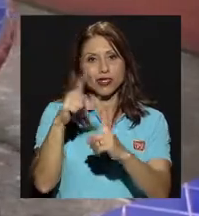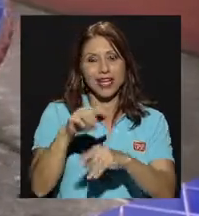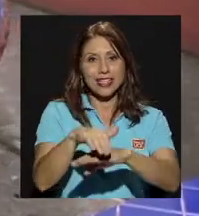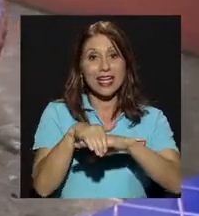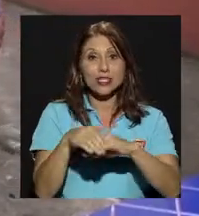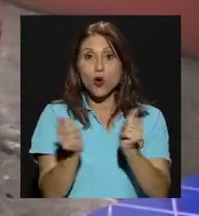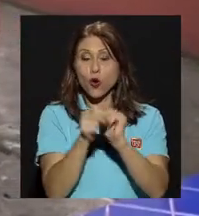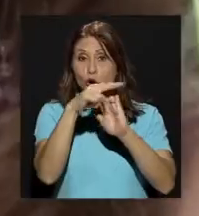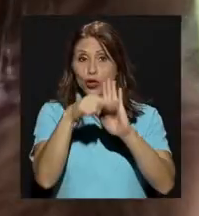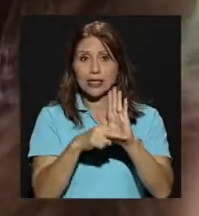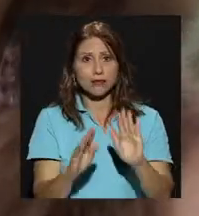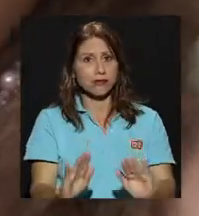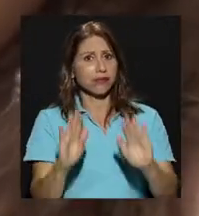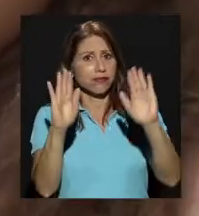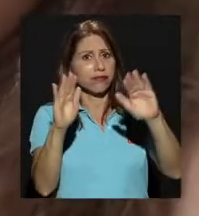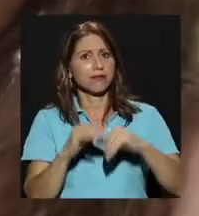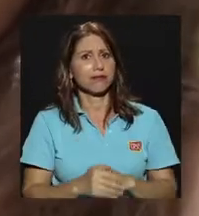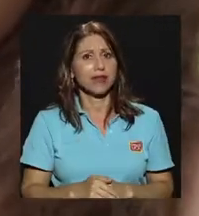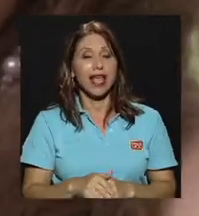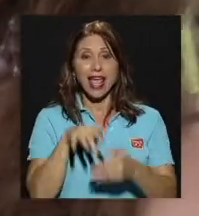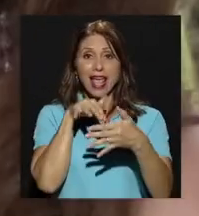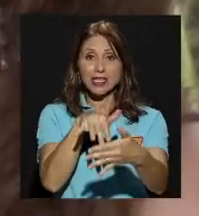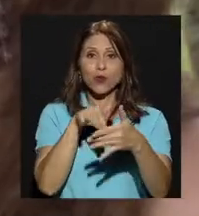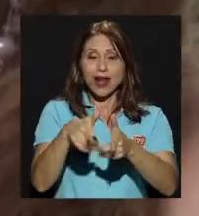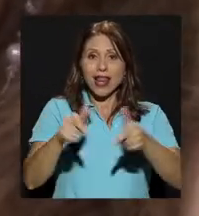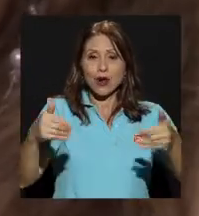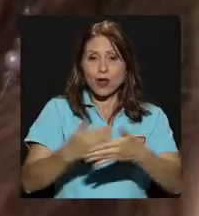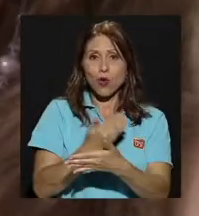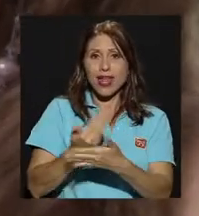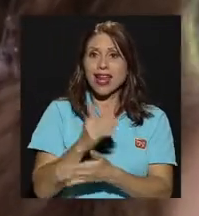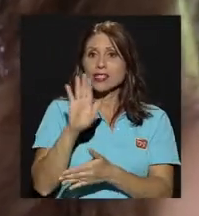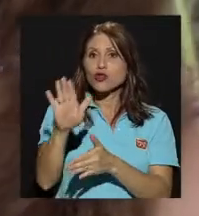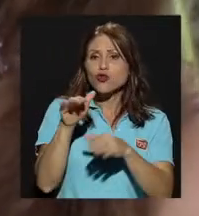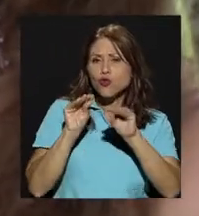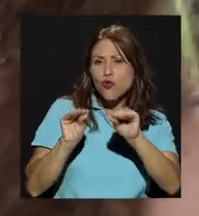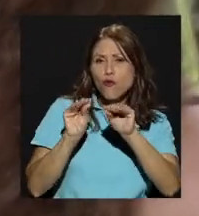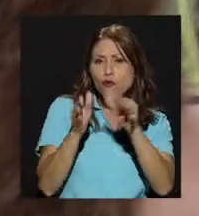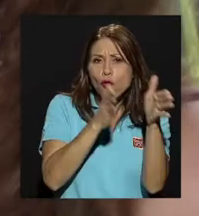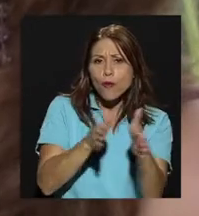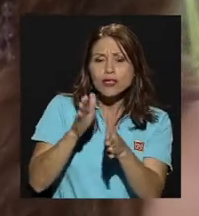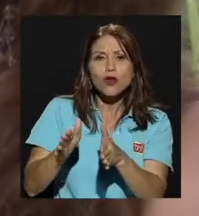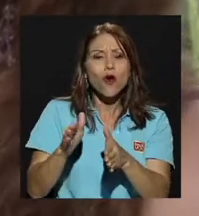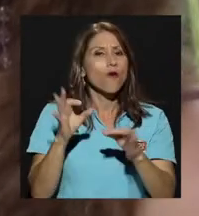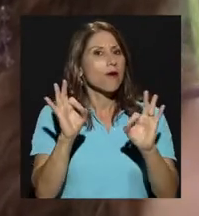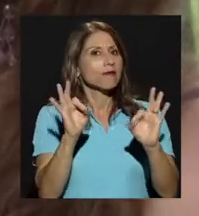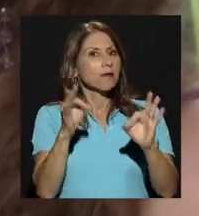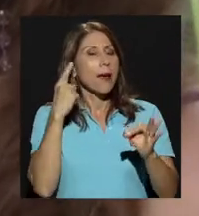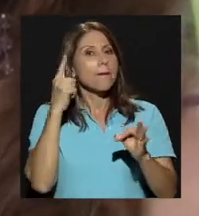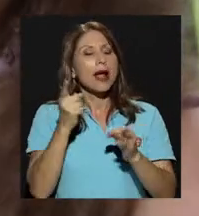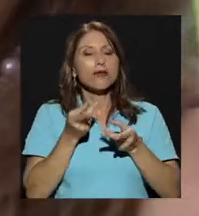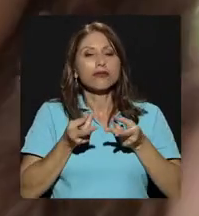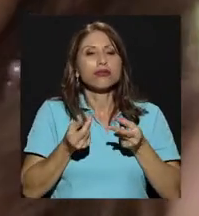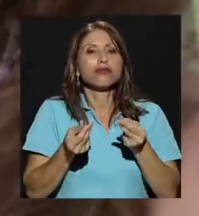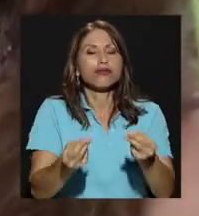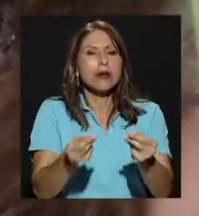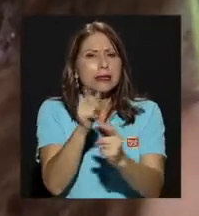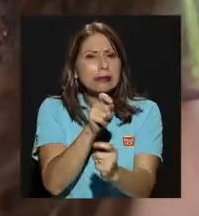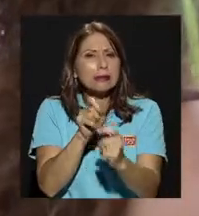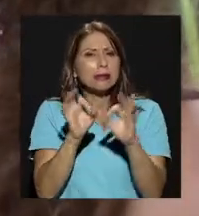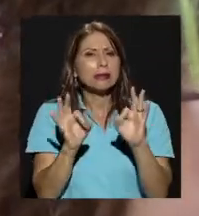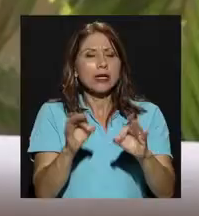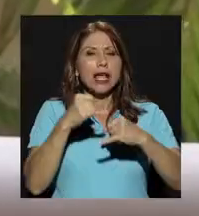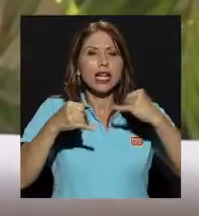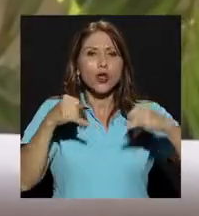sobresalientes. La formación recibida en la Escuela de Lenguas Modernas fue clave para lograr un alto nivel de precisión y fluidez en el idioma